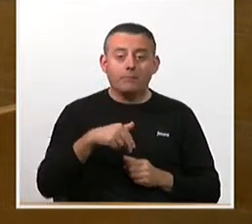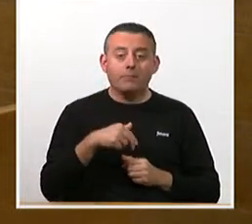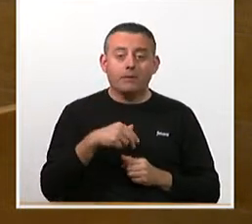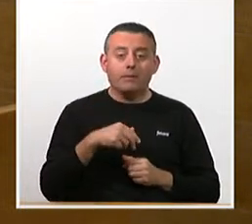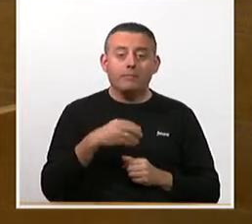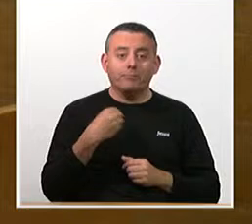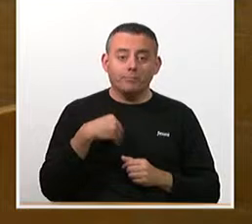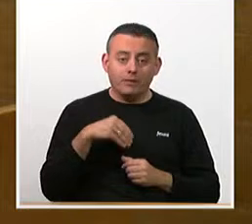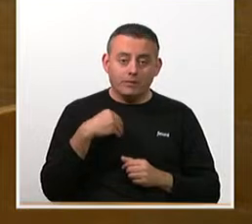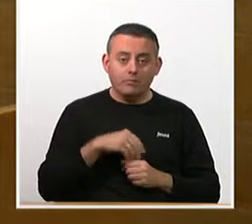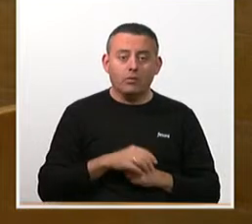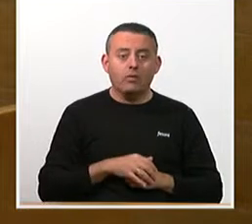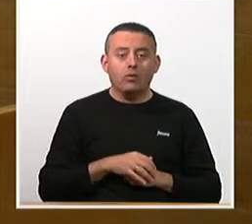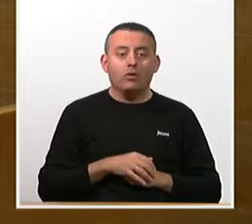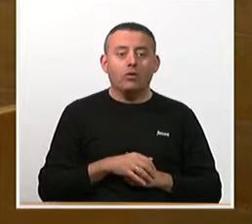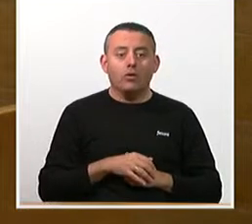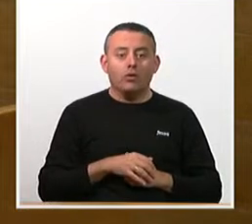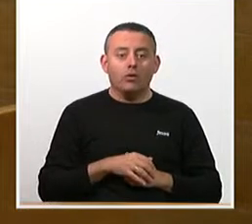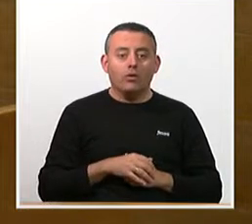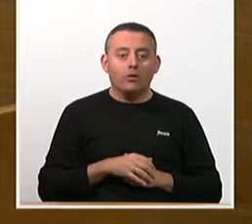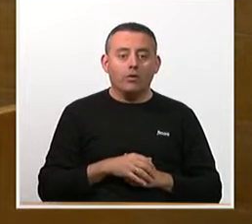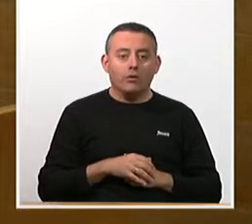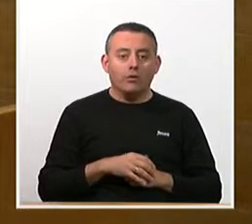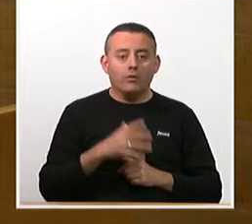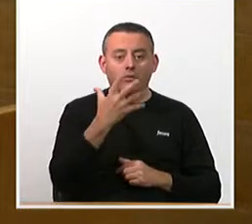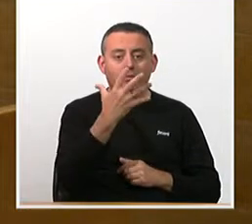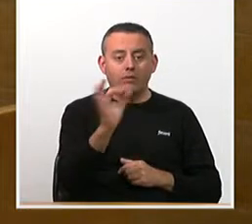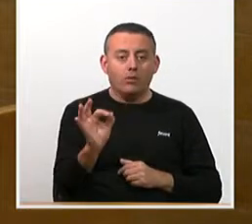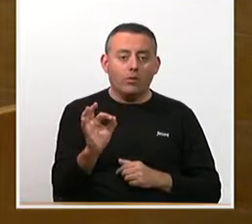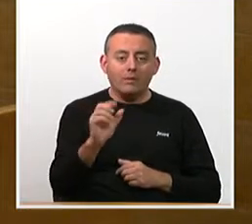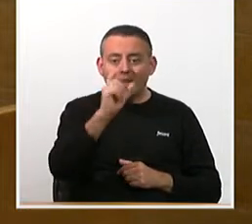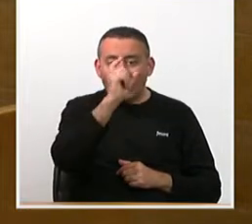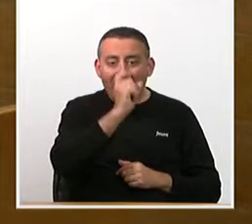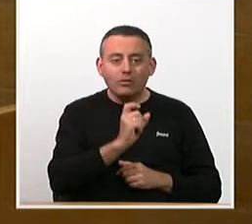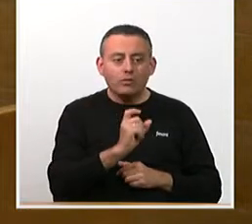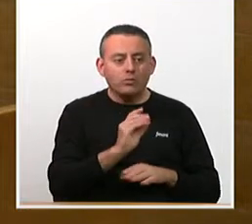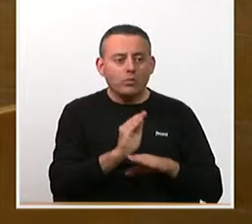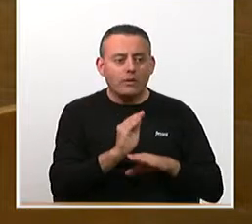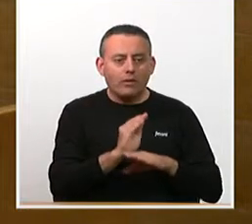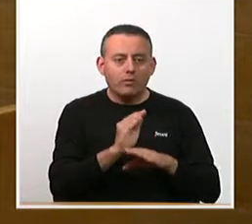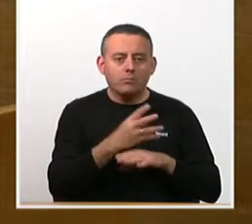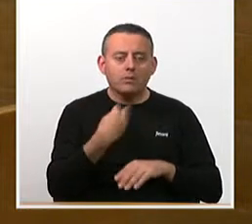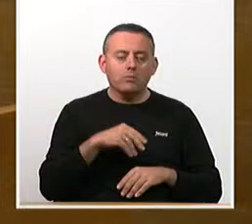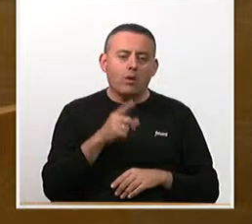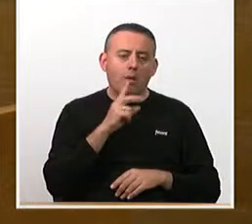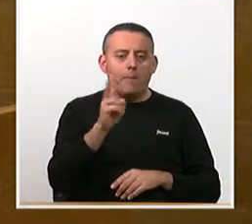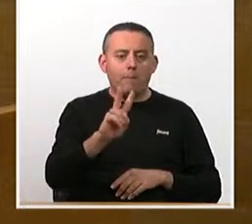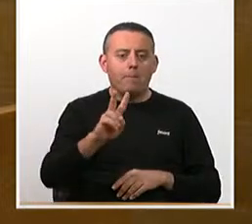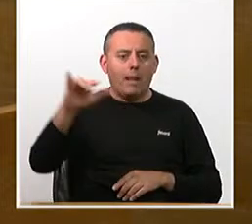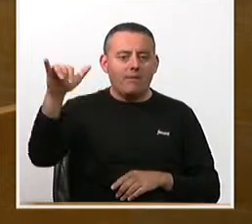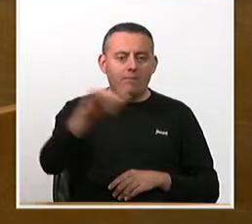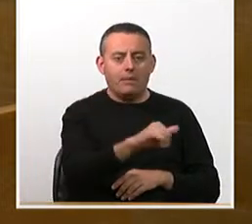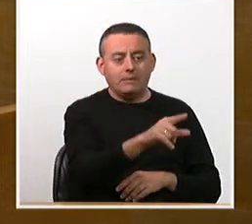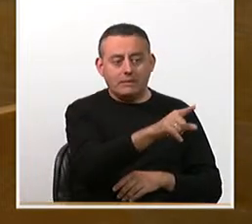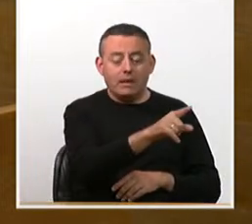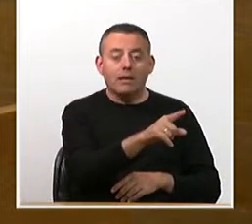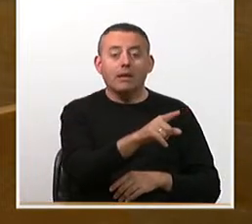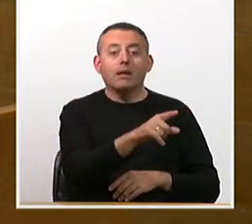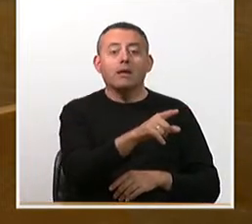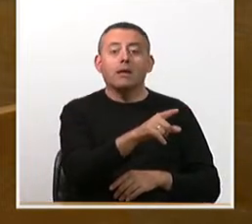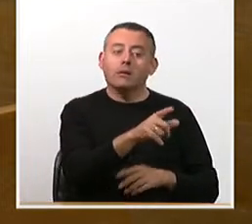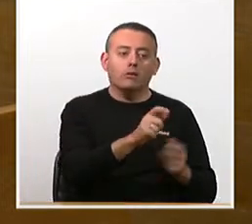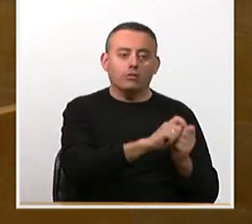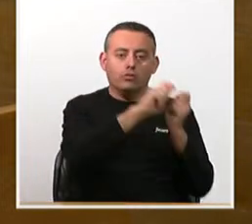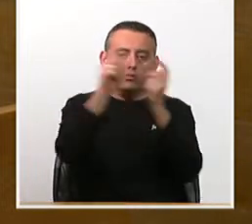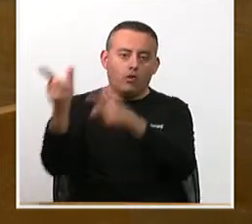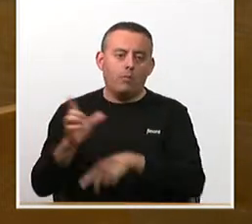Chile las 18 obras que llevan 50 años custodiadas en el Museo villafamés estamos Bueno vamos si hablamos si hablamos de políticas